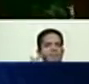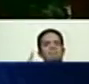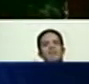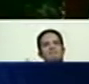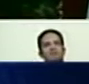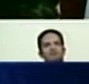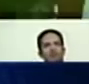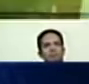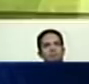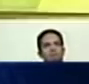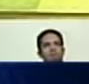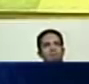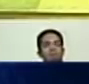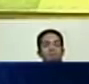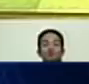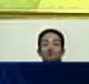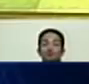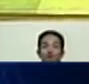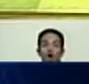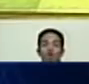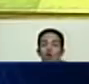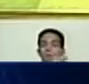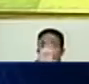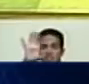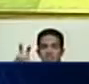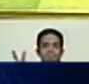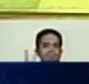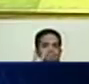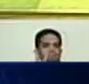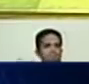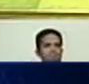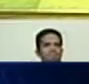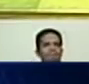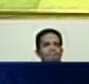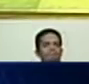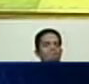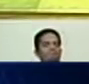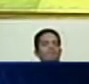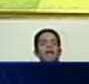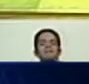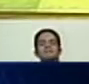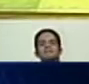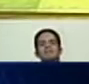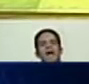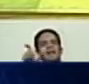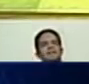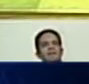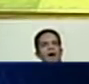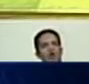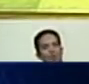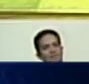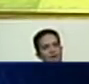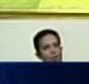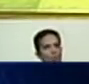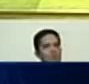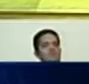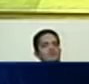vivo cada una de las intervenciones, desde la del secretario de Estado de los Estados